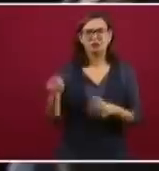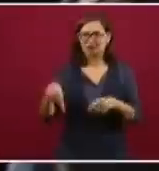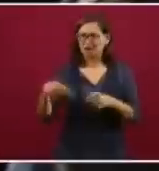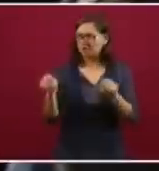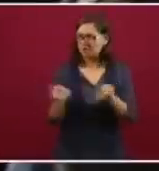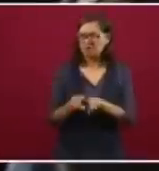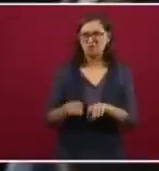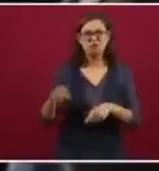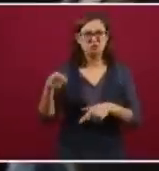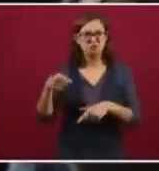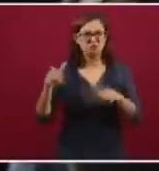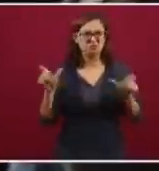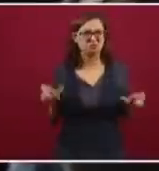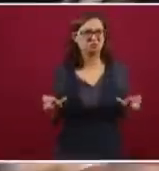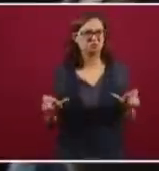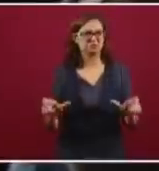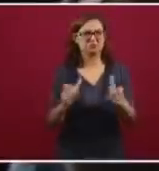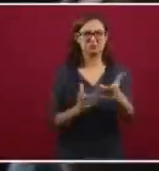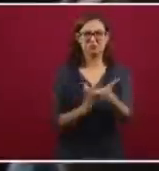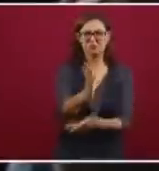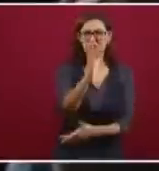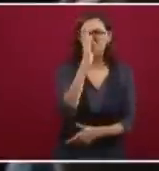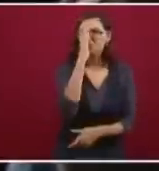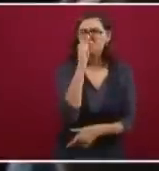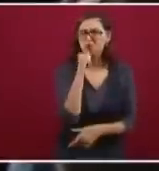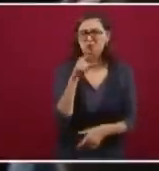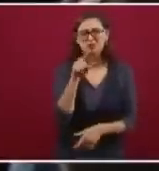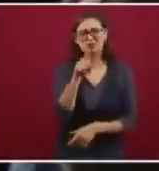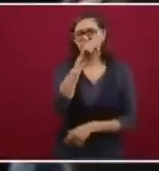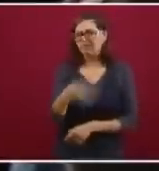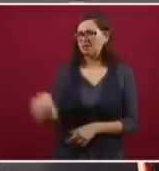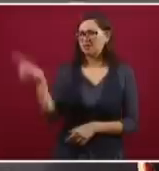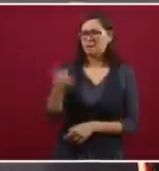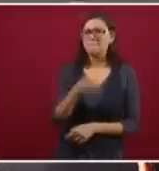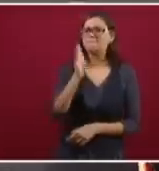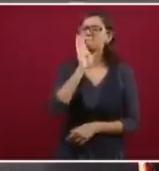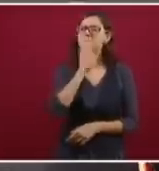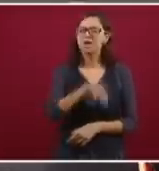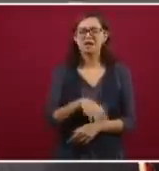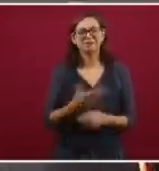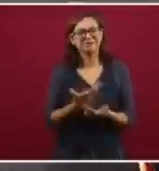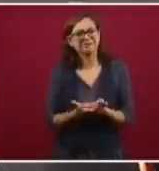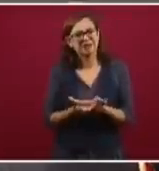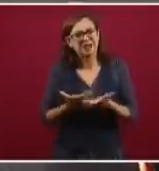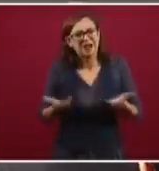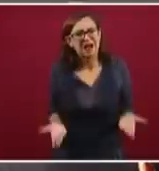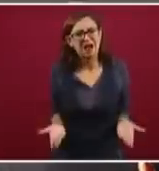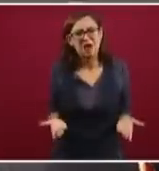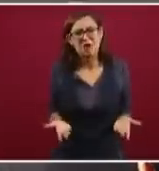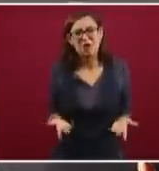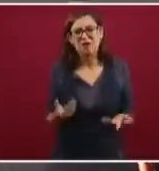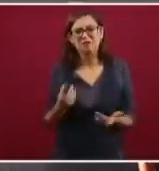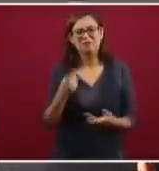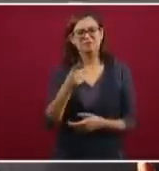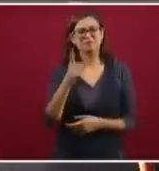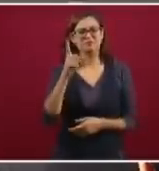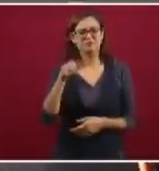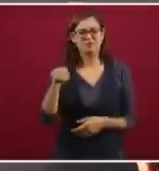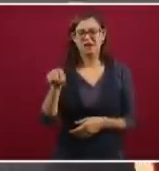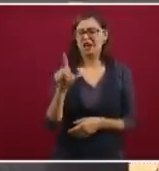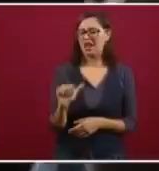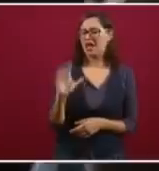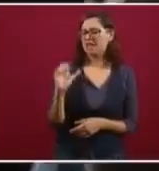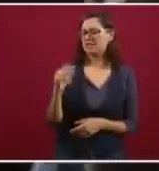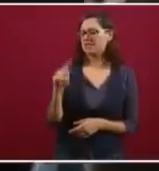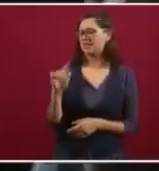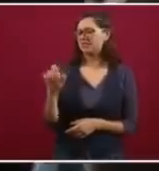tenían de impedir el acceso al Palacio Nacional. ¿Qué diría acerca de la actitud de la coordinadora ayer en la